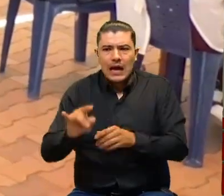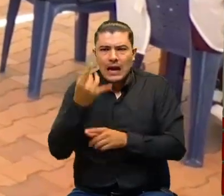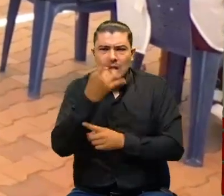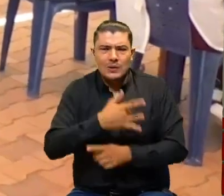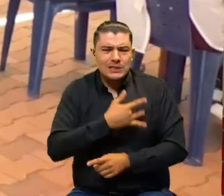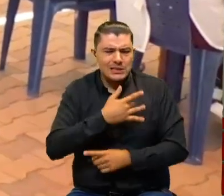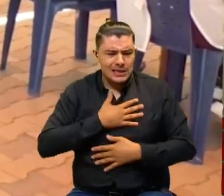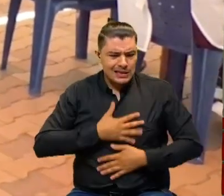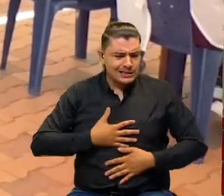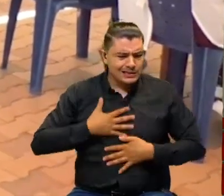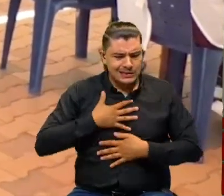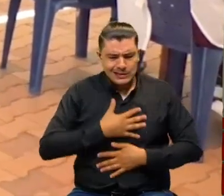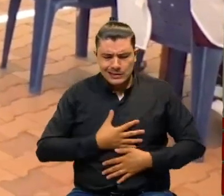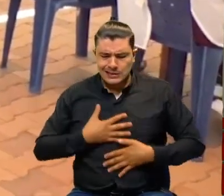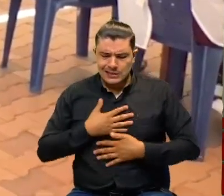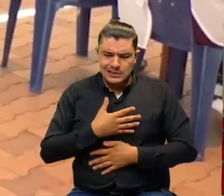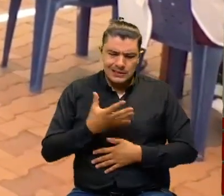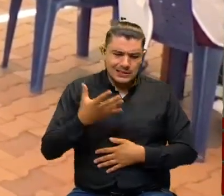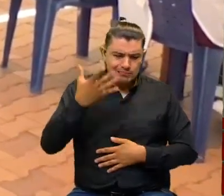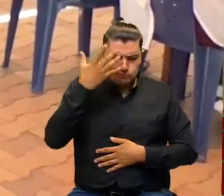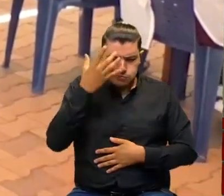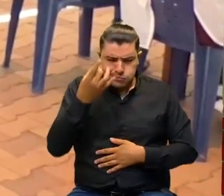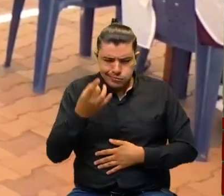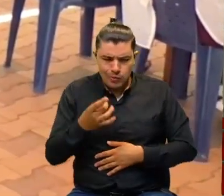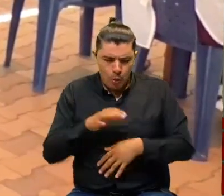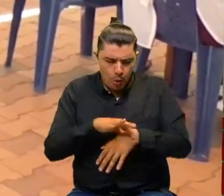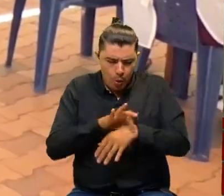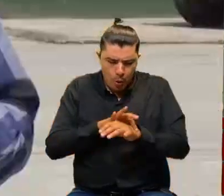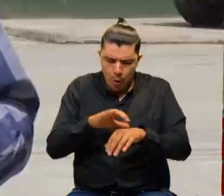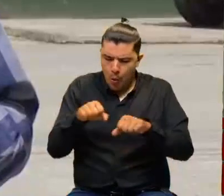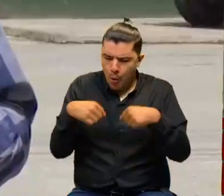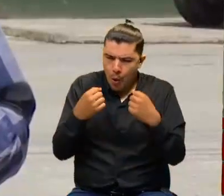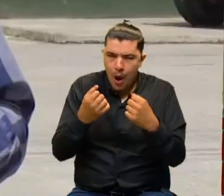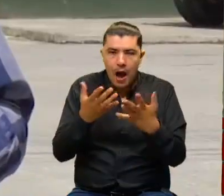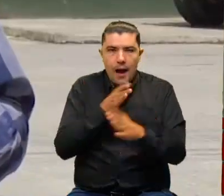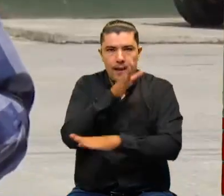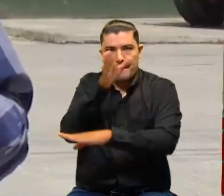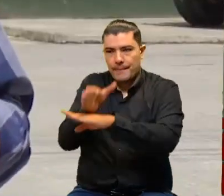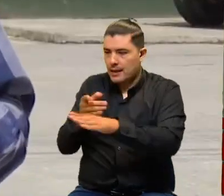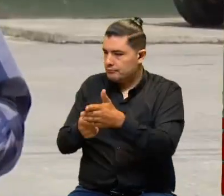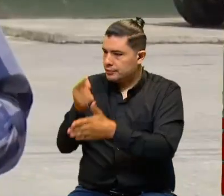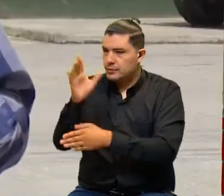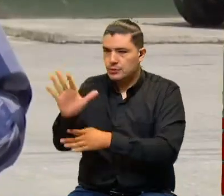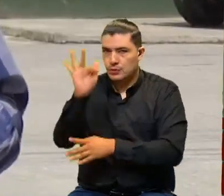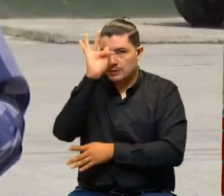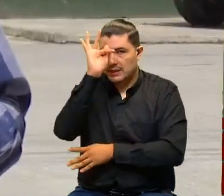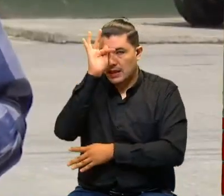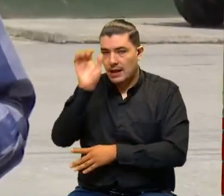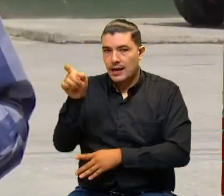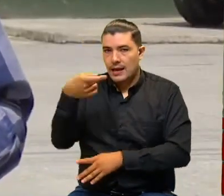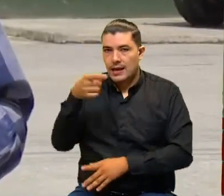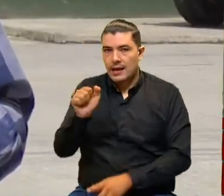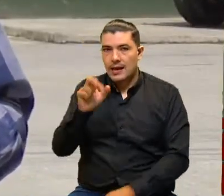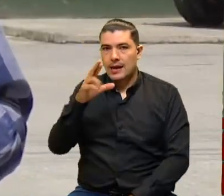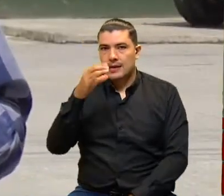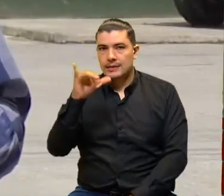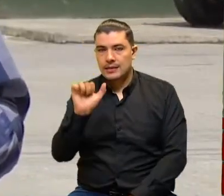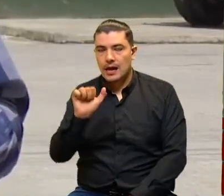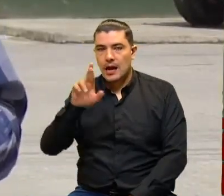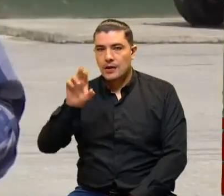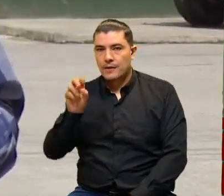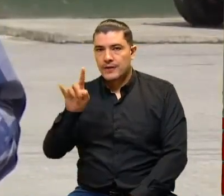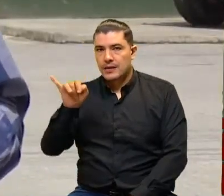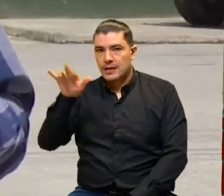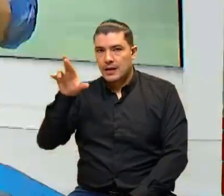es recomendado que asistamos al Hospital Regional de García Rovira. En los próximos días, la Secretaría de Salud Municipal